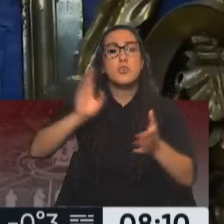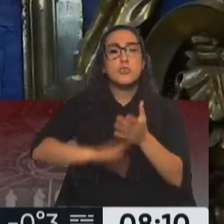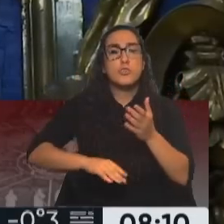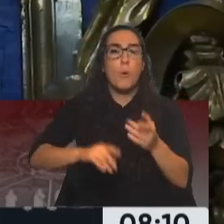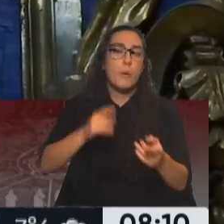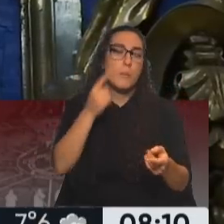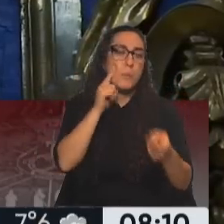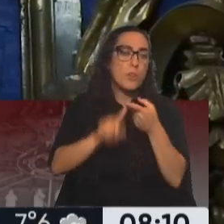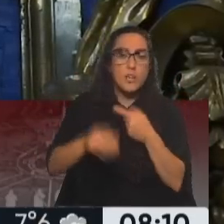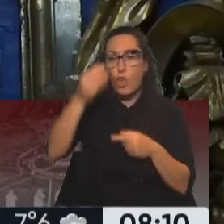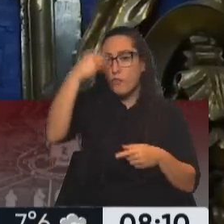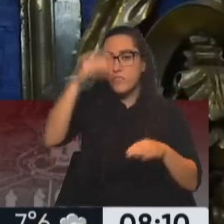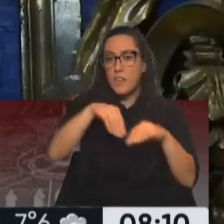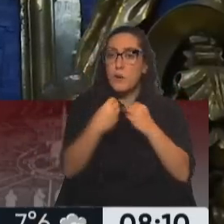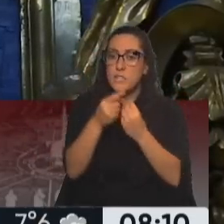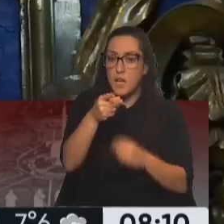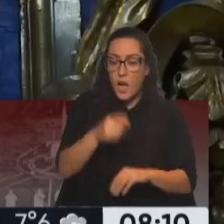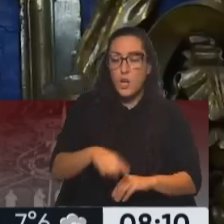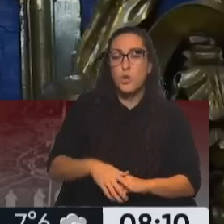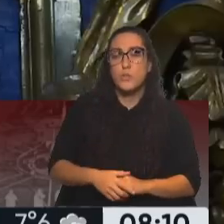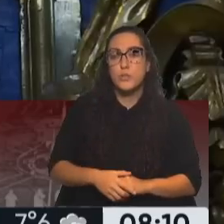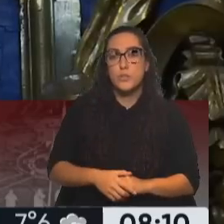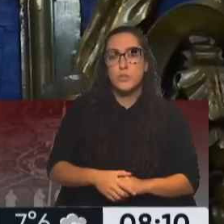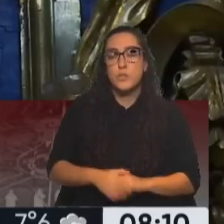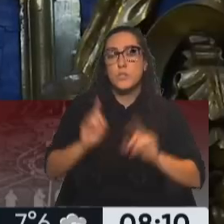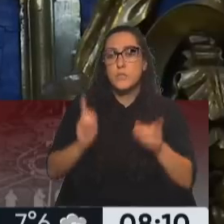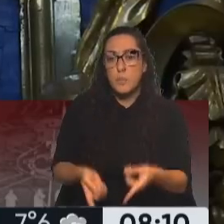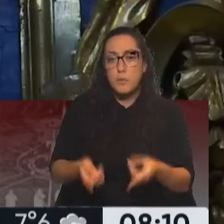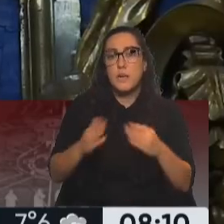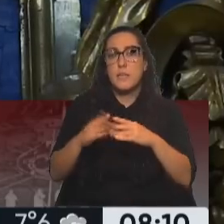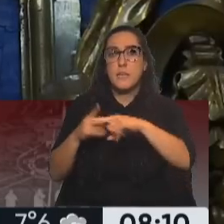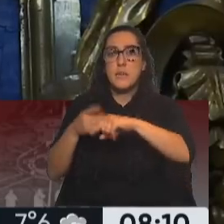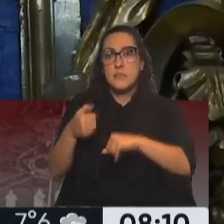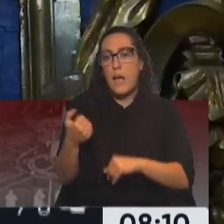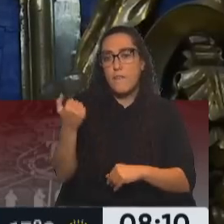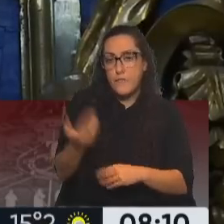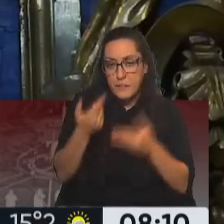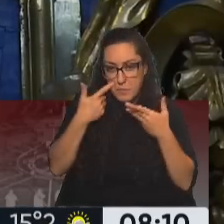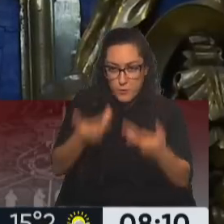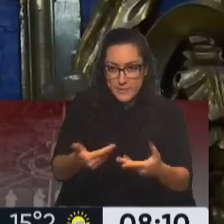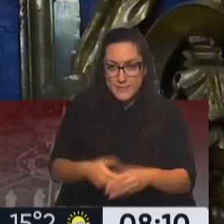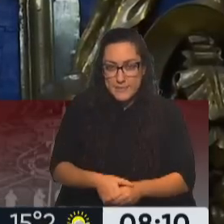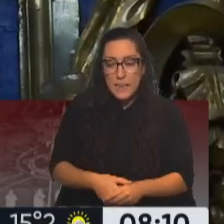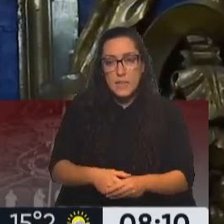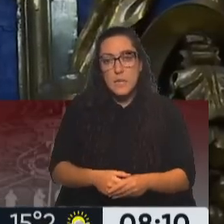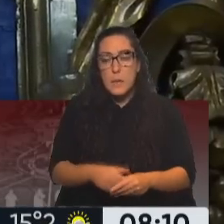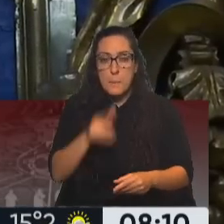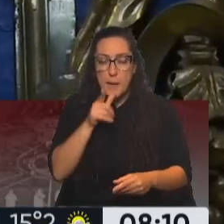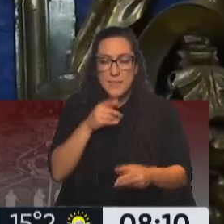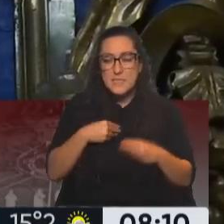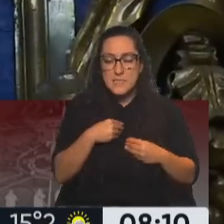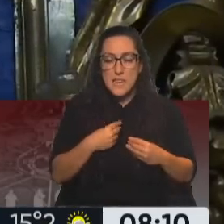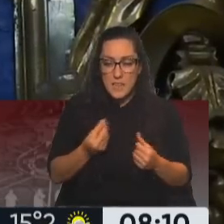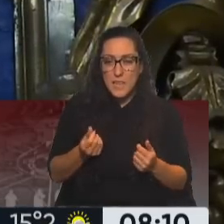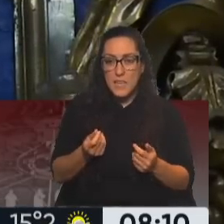del Vaticano, pero recién también compartíamos el exterior de esta basílica. Da la sensación que la ceremonia